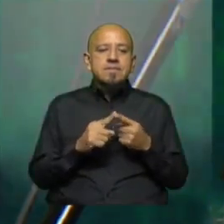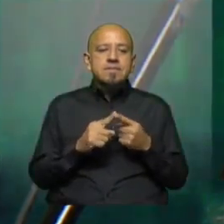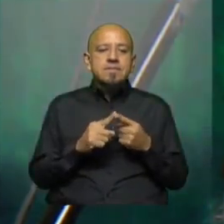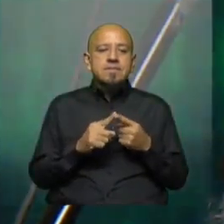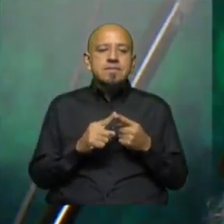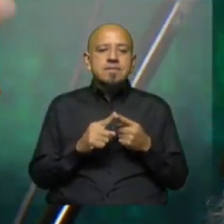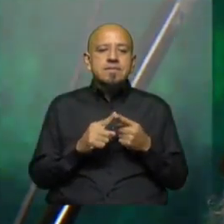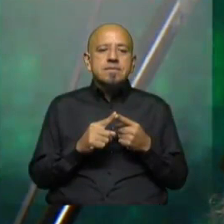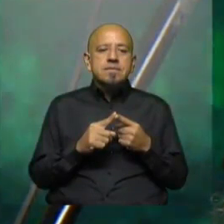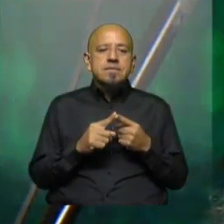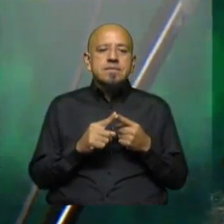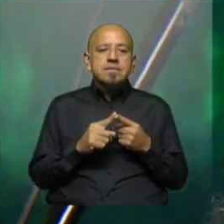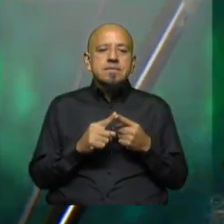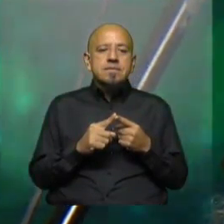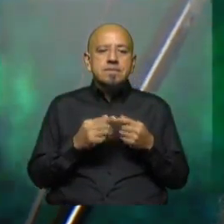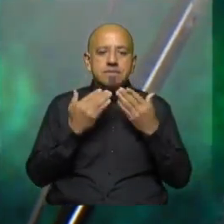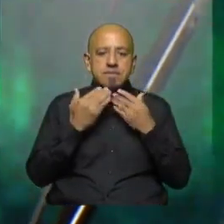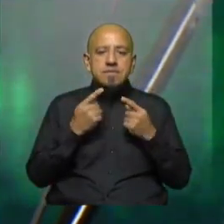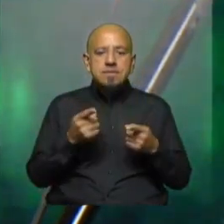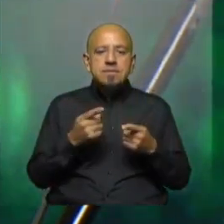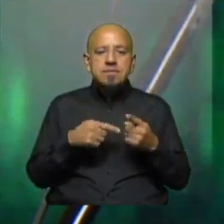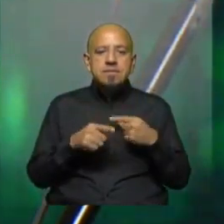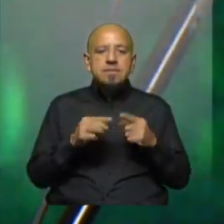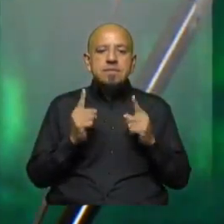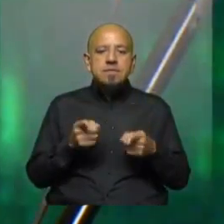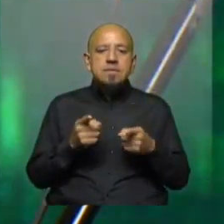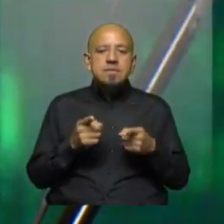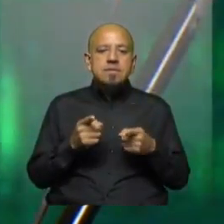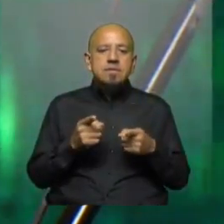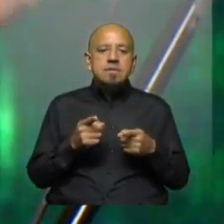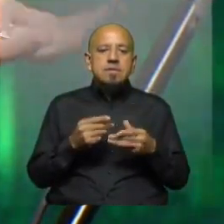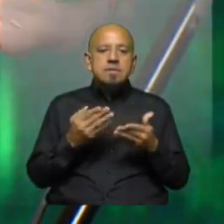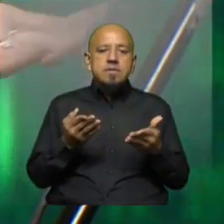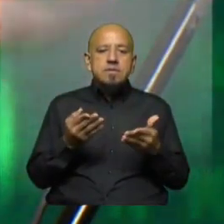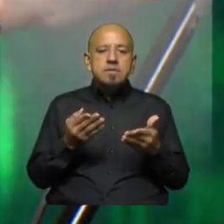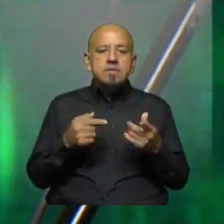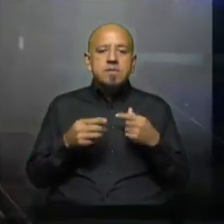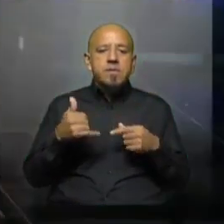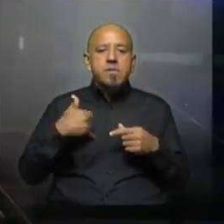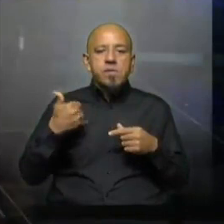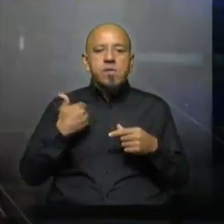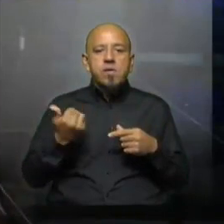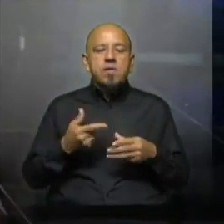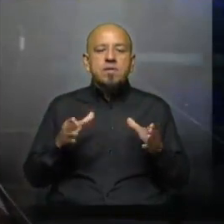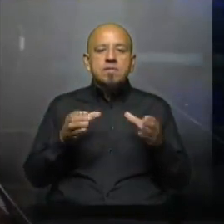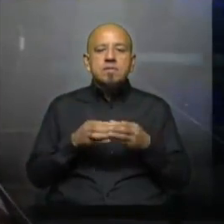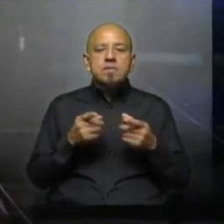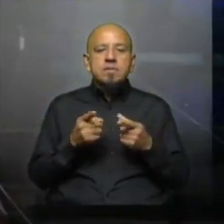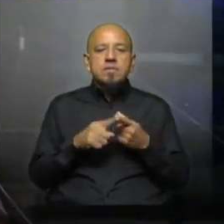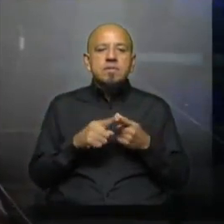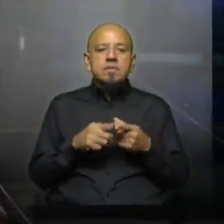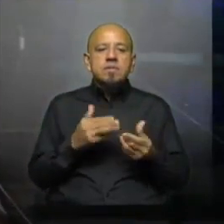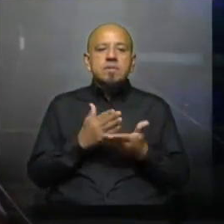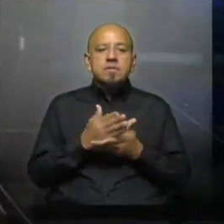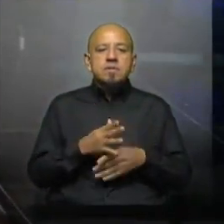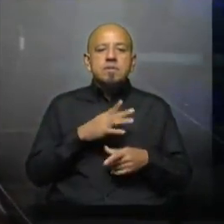Y que gracias a que también con esos pocos años tan jóvenes que tiene la banda, siempre tuvo un